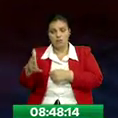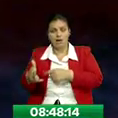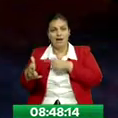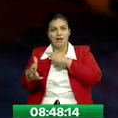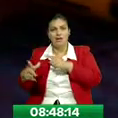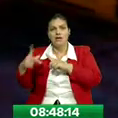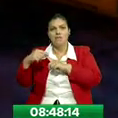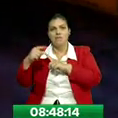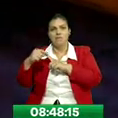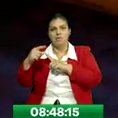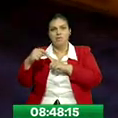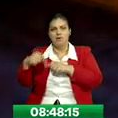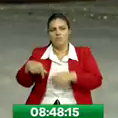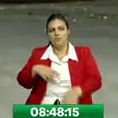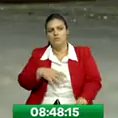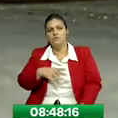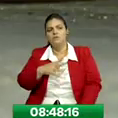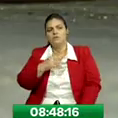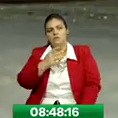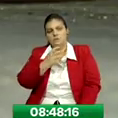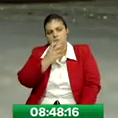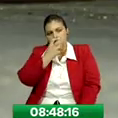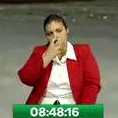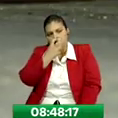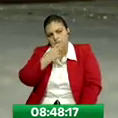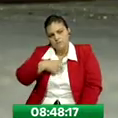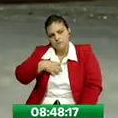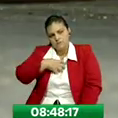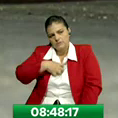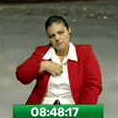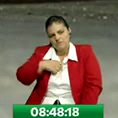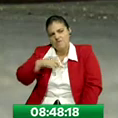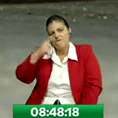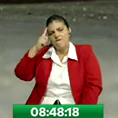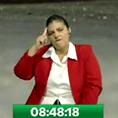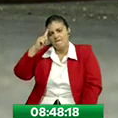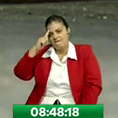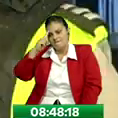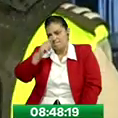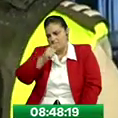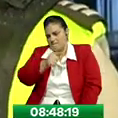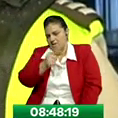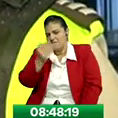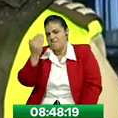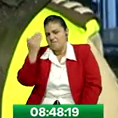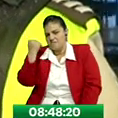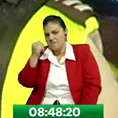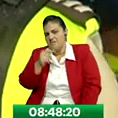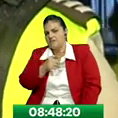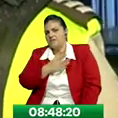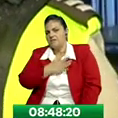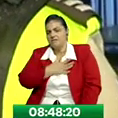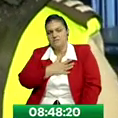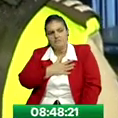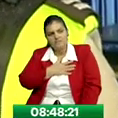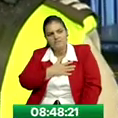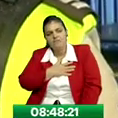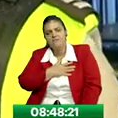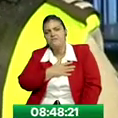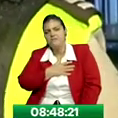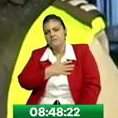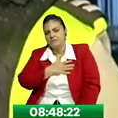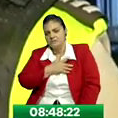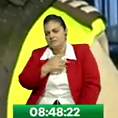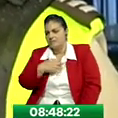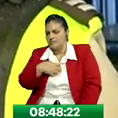encontraba invadido por la rabia acumulada producto de antiguos problemas. En el momento que el individuo